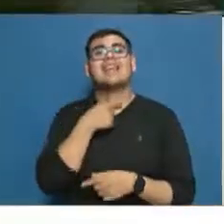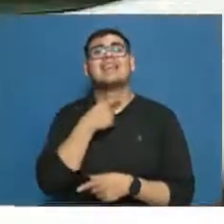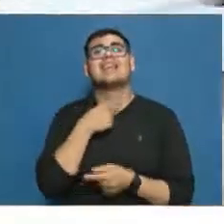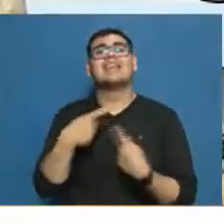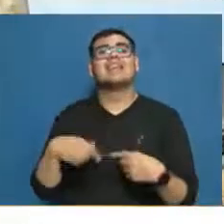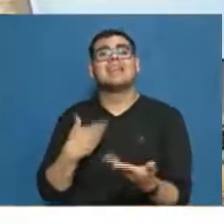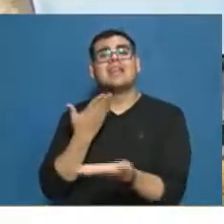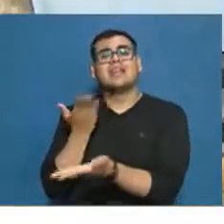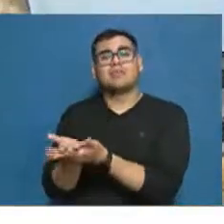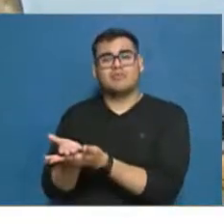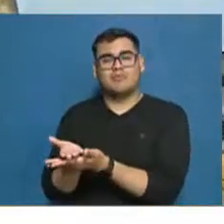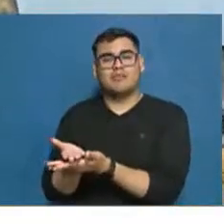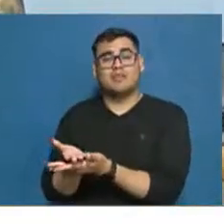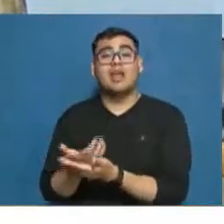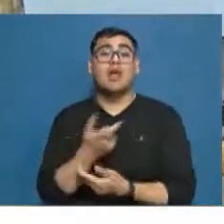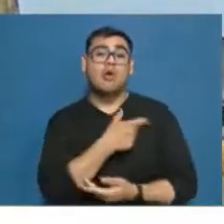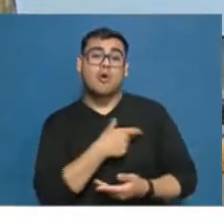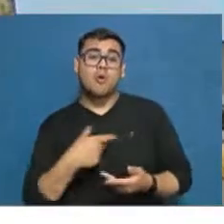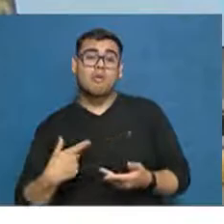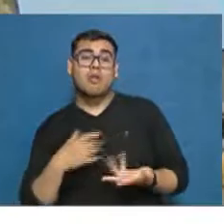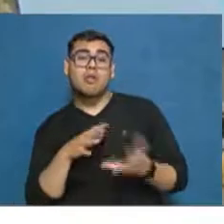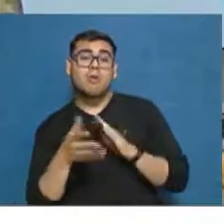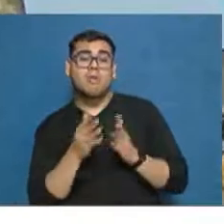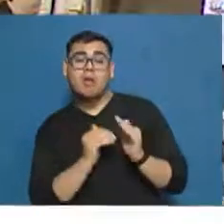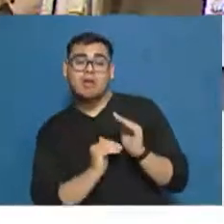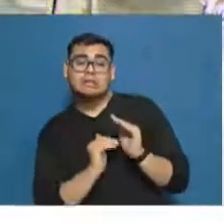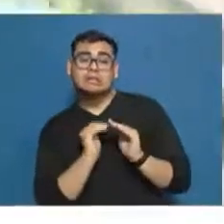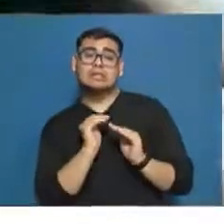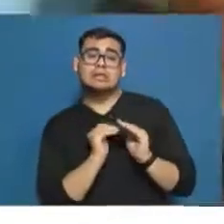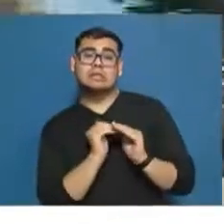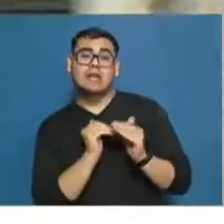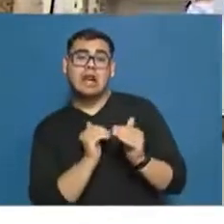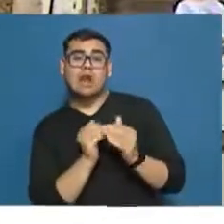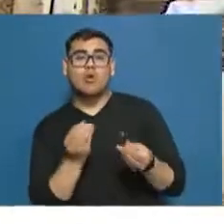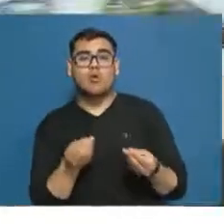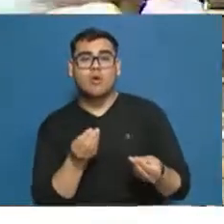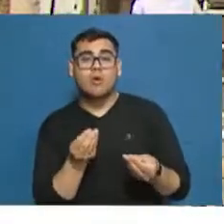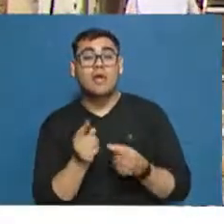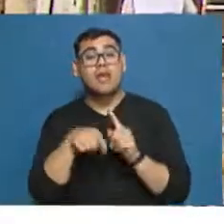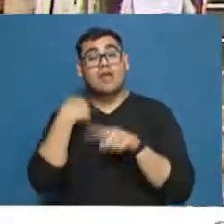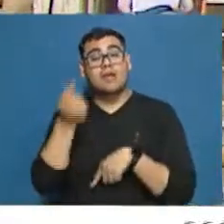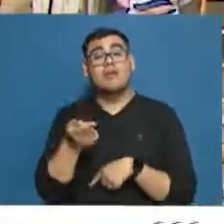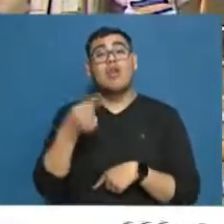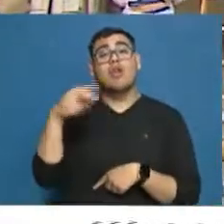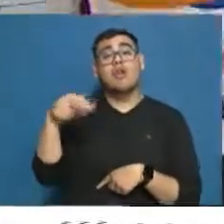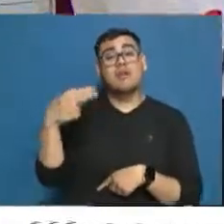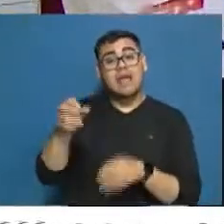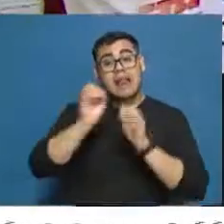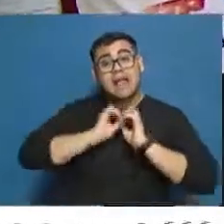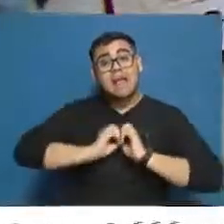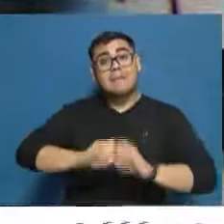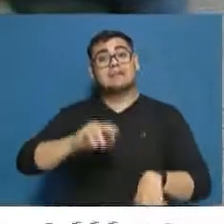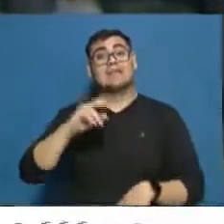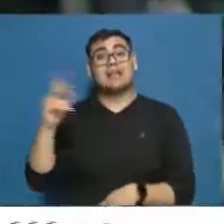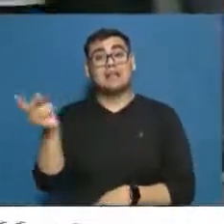a satisfacer sus necesidades. El gobierno va a decir hasta dónde pueden llegar a estirarse y recién a comienzos de noviembre, una vez que ambas